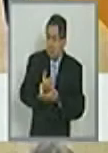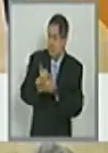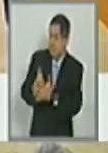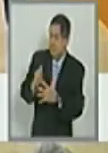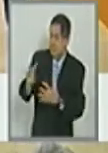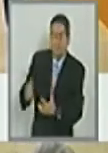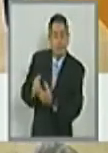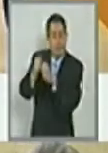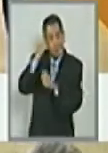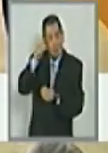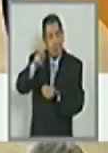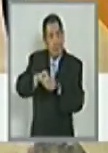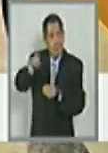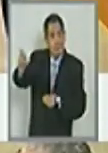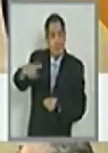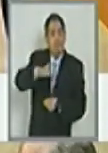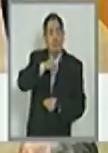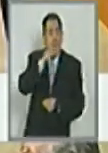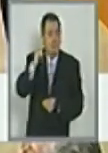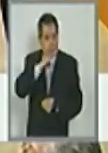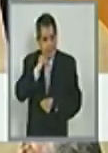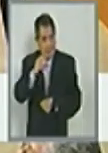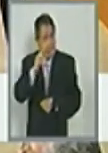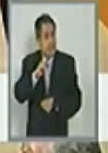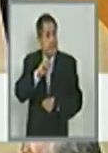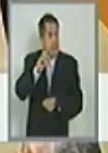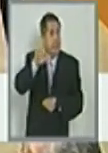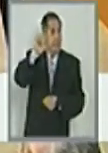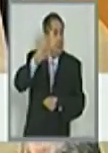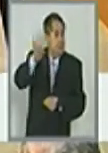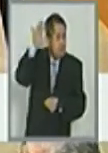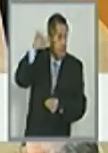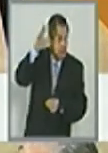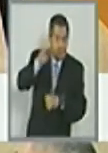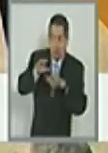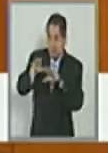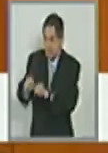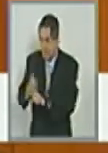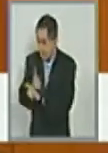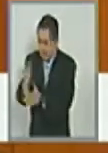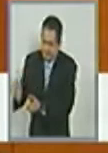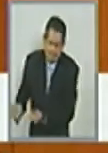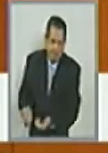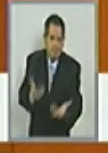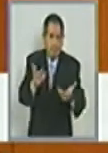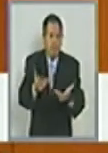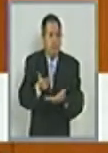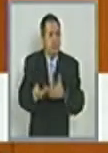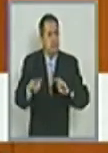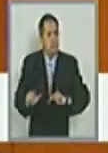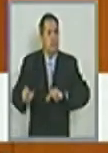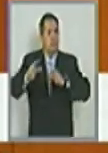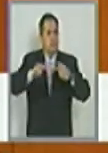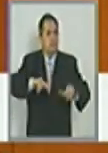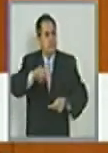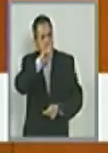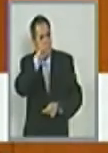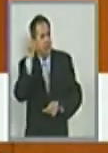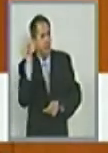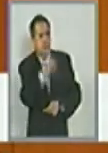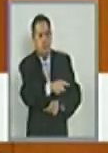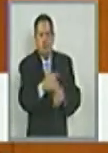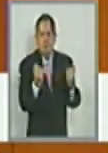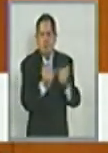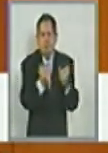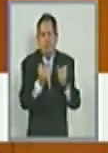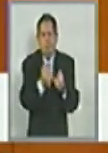las víctimas de los campos de concentración de los nazis, hoy están cometiendo un acto